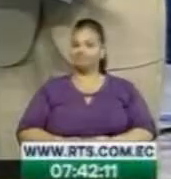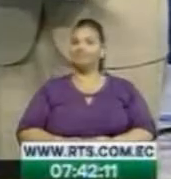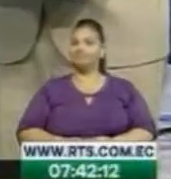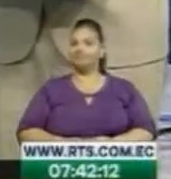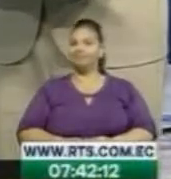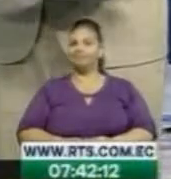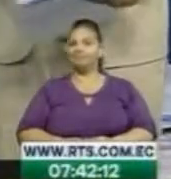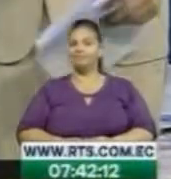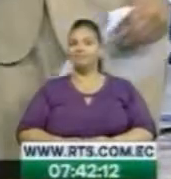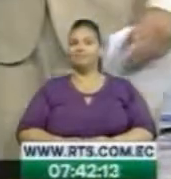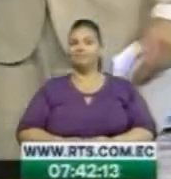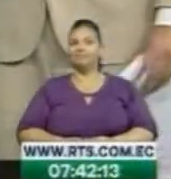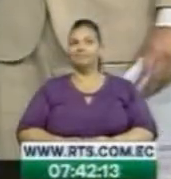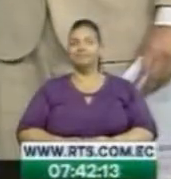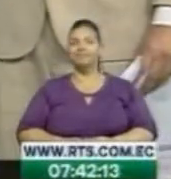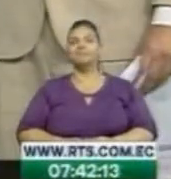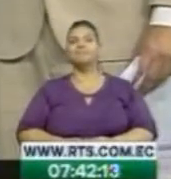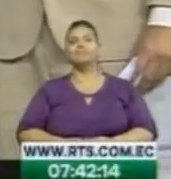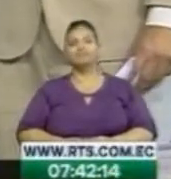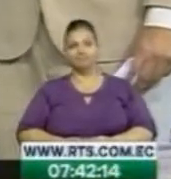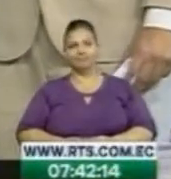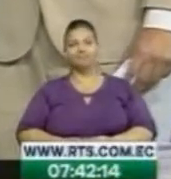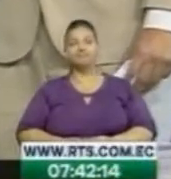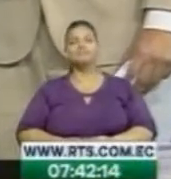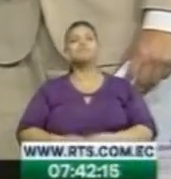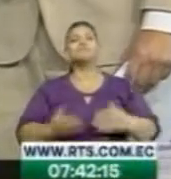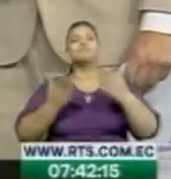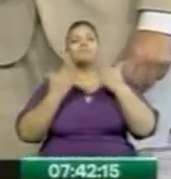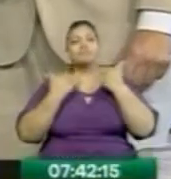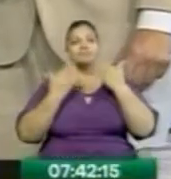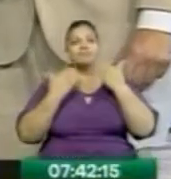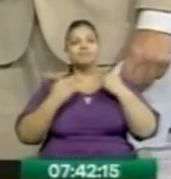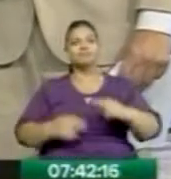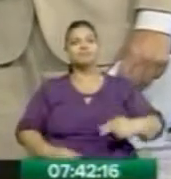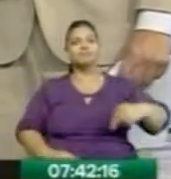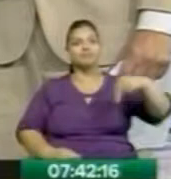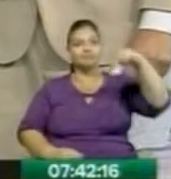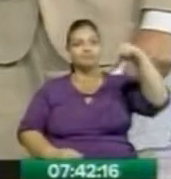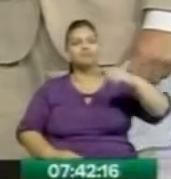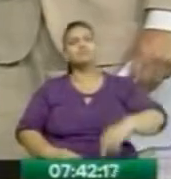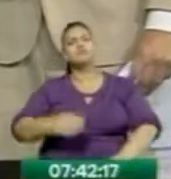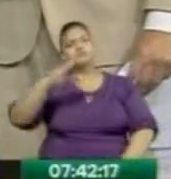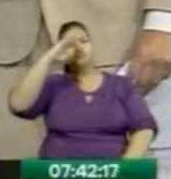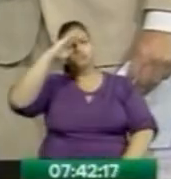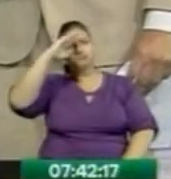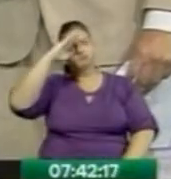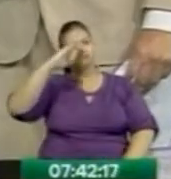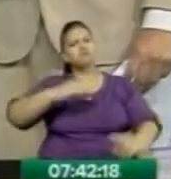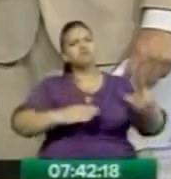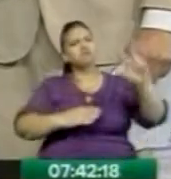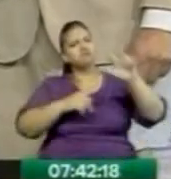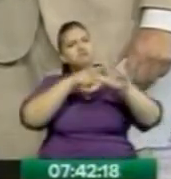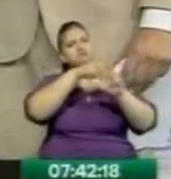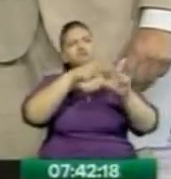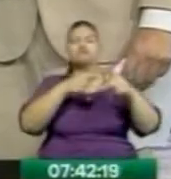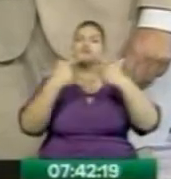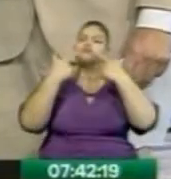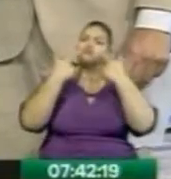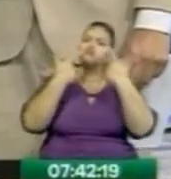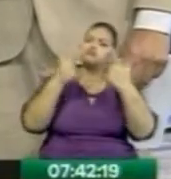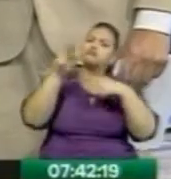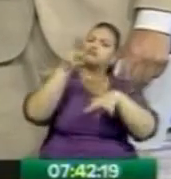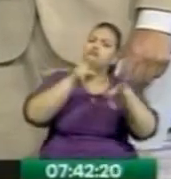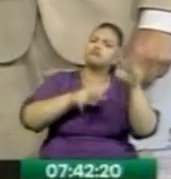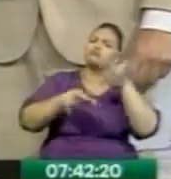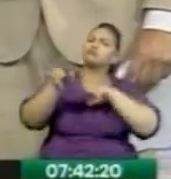Queremos contarles que agreden a tres agentes de la Policía Nacional durante un operativo de control efectuado en un